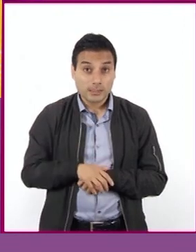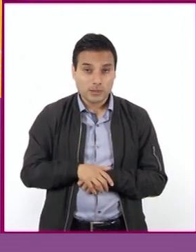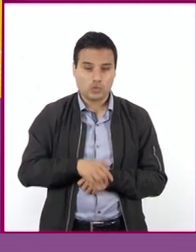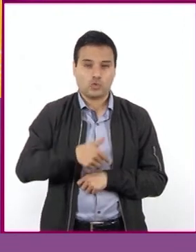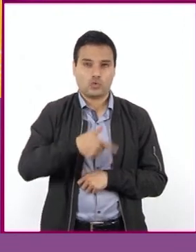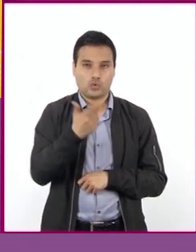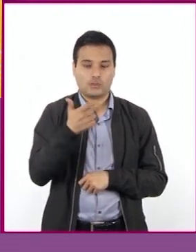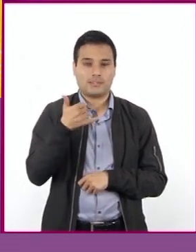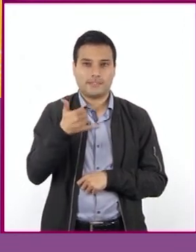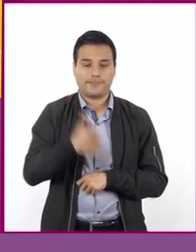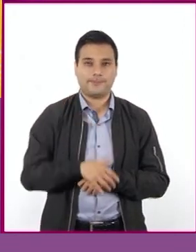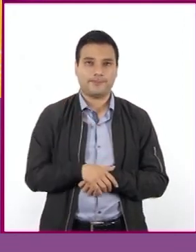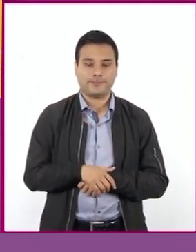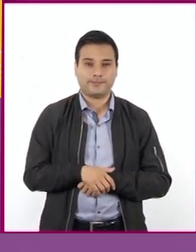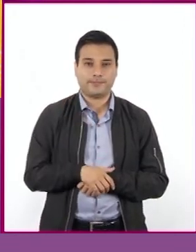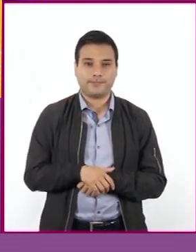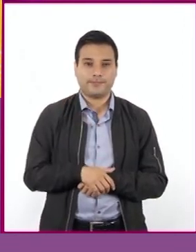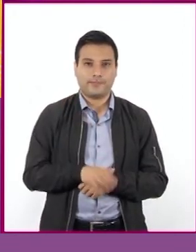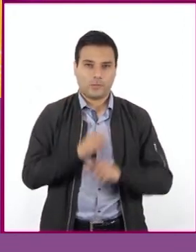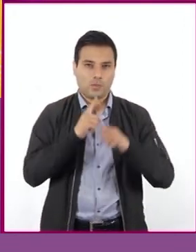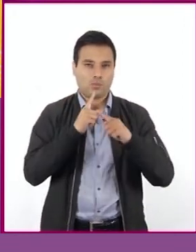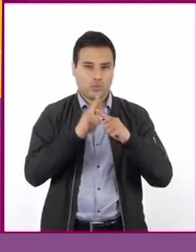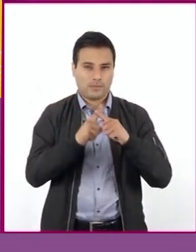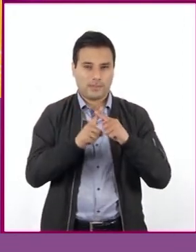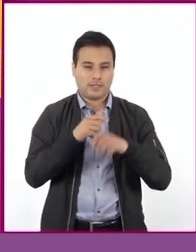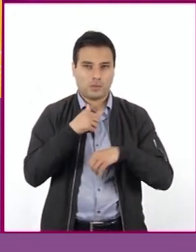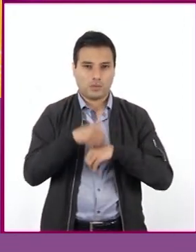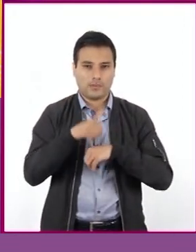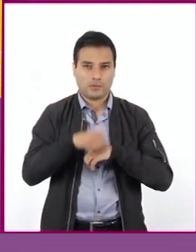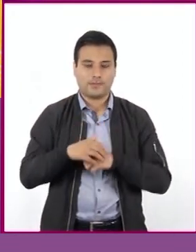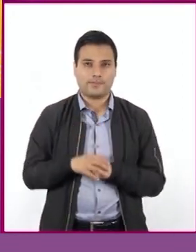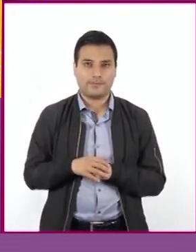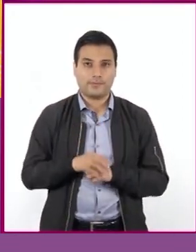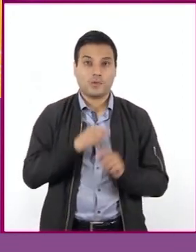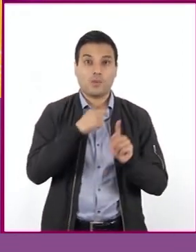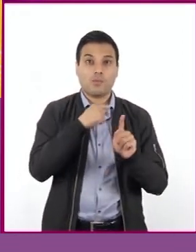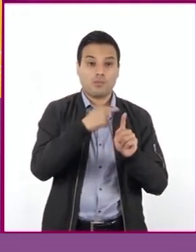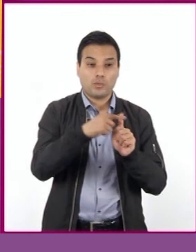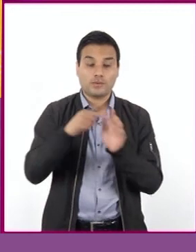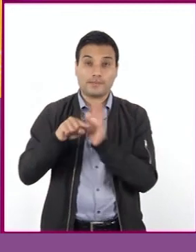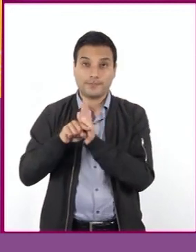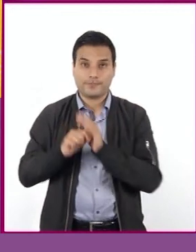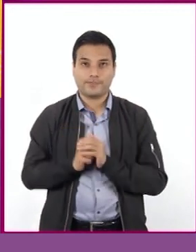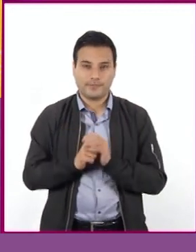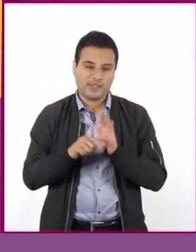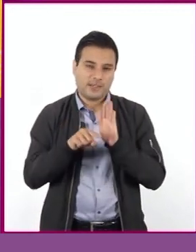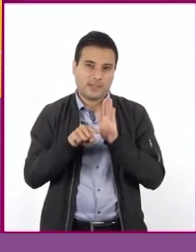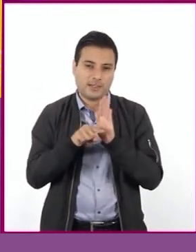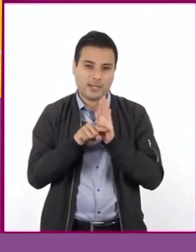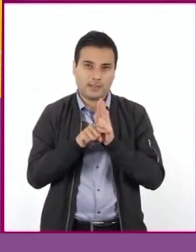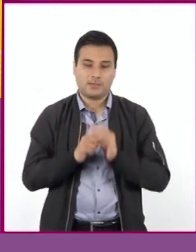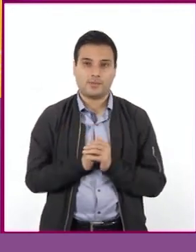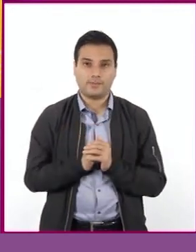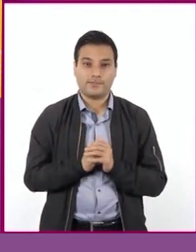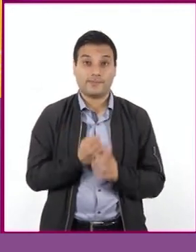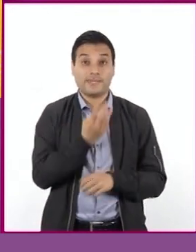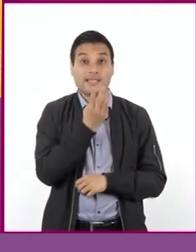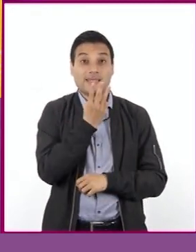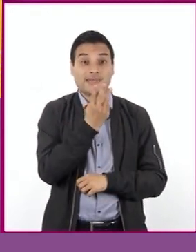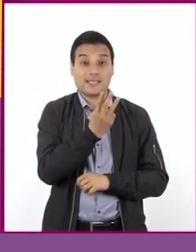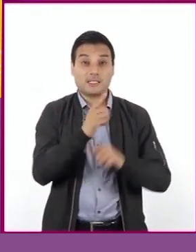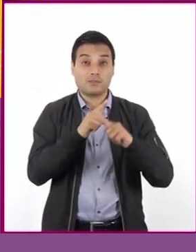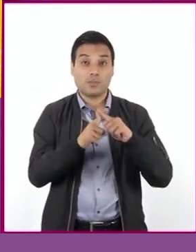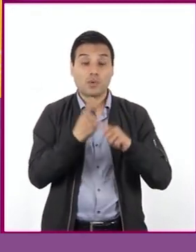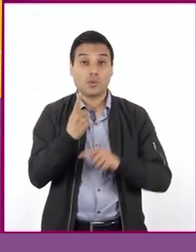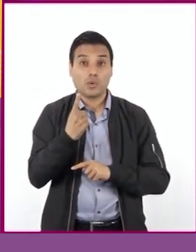12y. Multiplicando los términos numéricos, positivo por negativo es negativo. 3 por 1